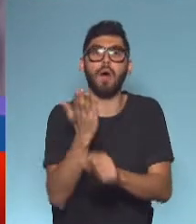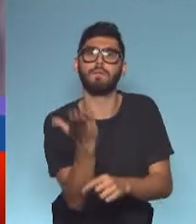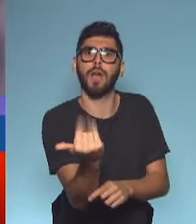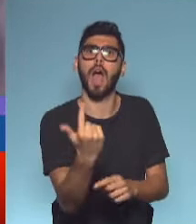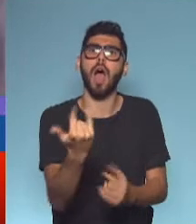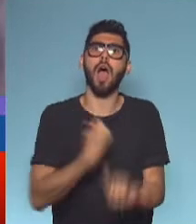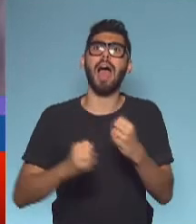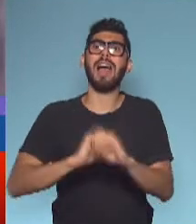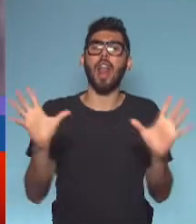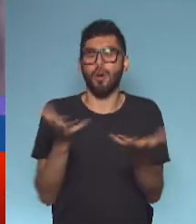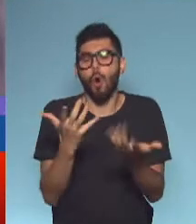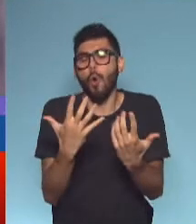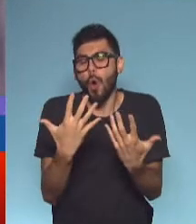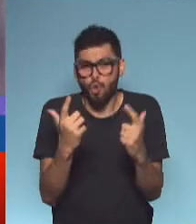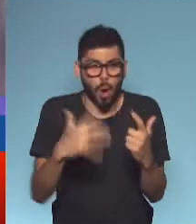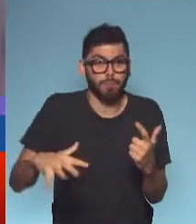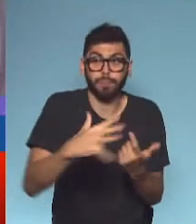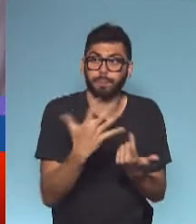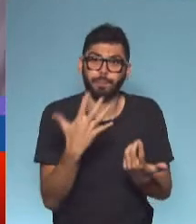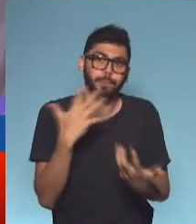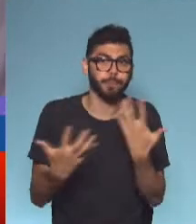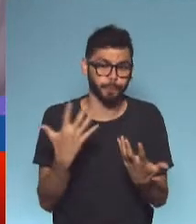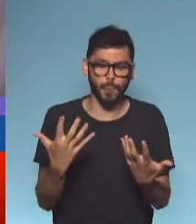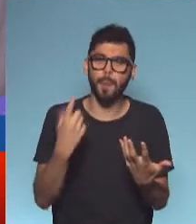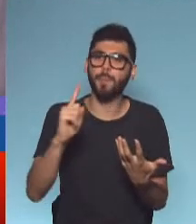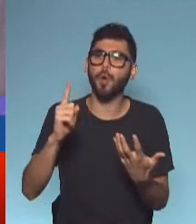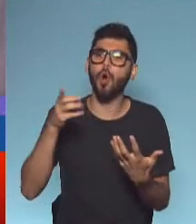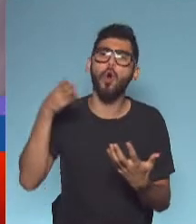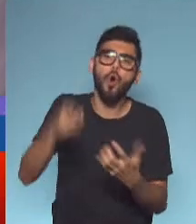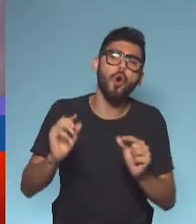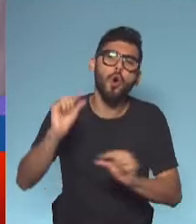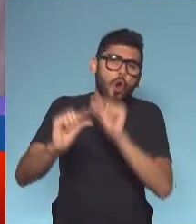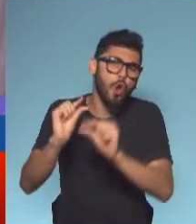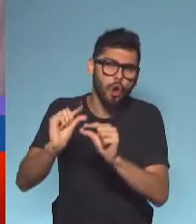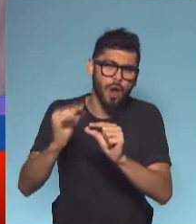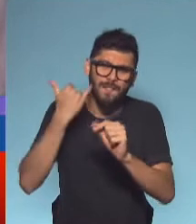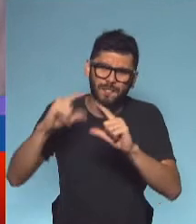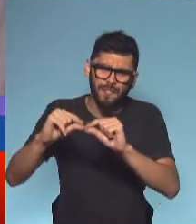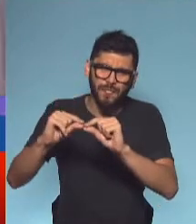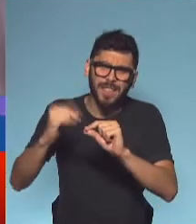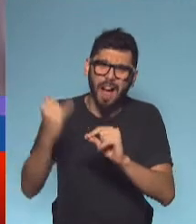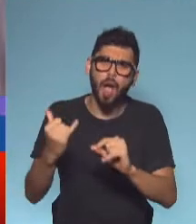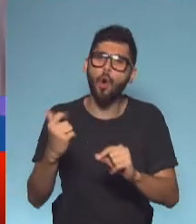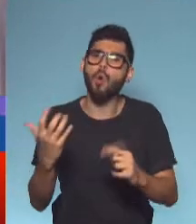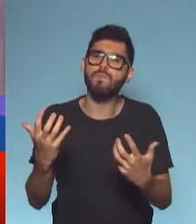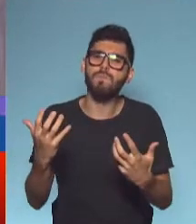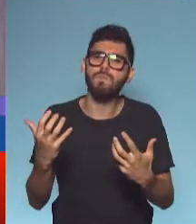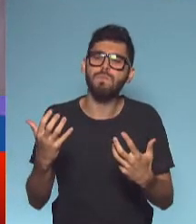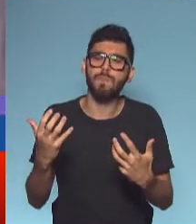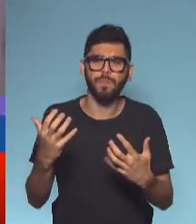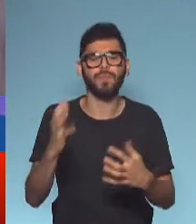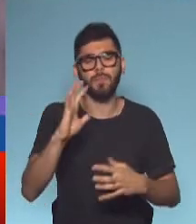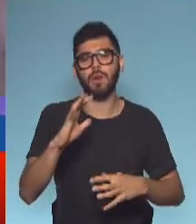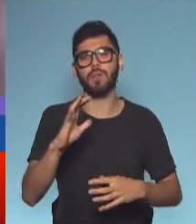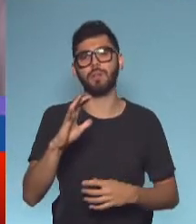¿cómo sería esa presencialidad administrada y si la están pensando para una fecha concreta? Sí, nosotros tenemos ahora una